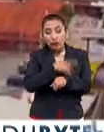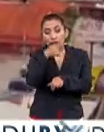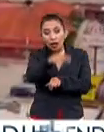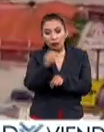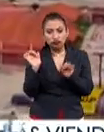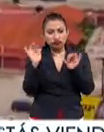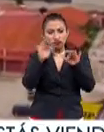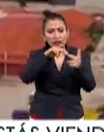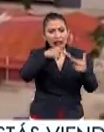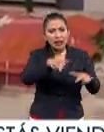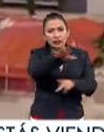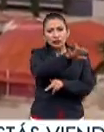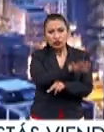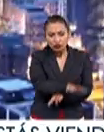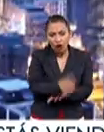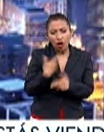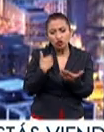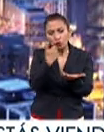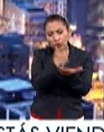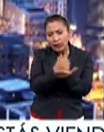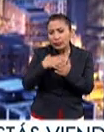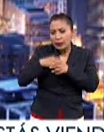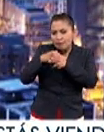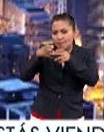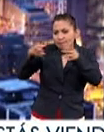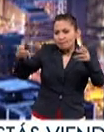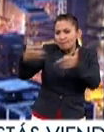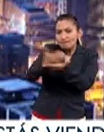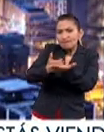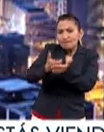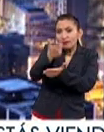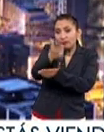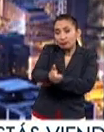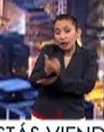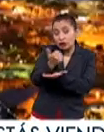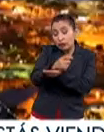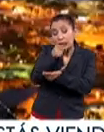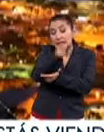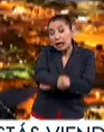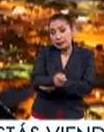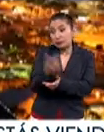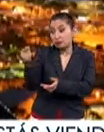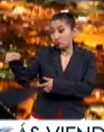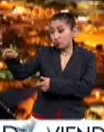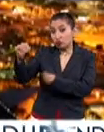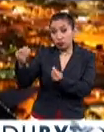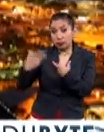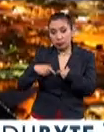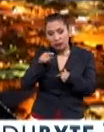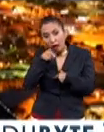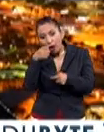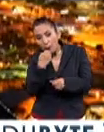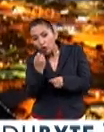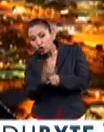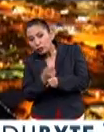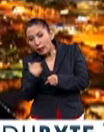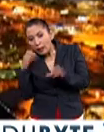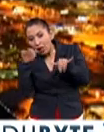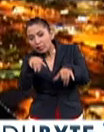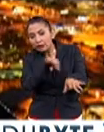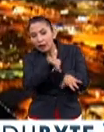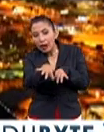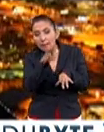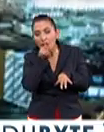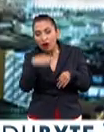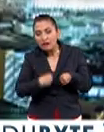la fuerte relación que existe entre urbanización y crecimiento económico, las urbes representan para muchas personas una oportunidad de empleo y